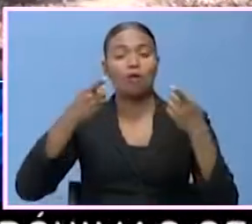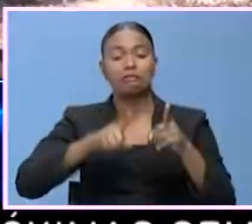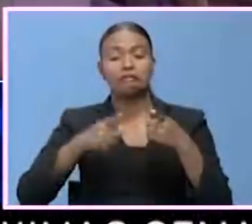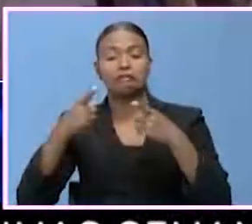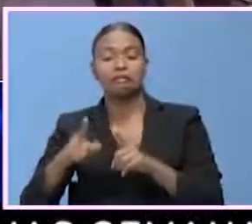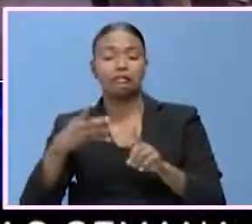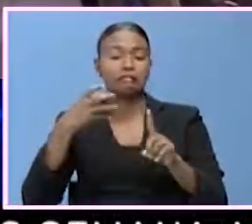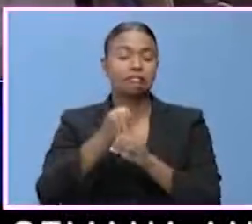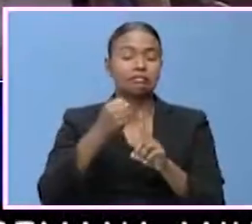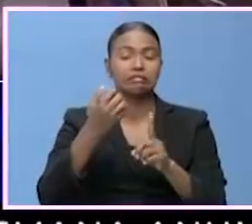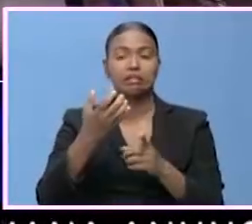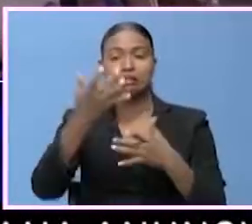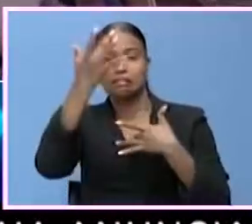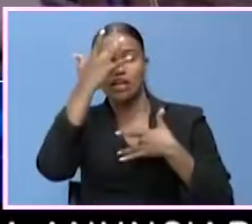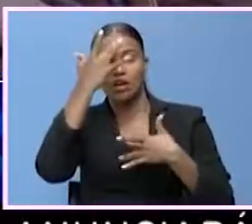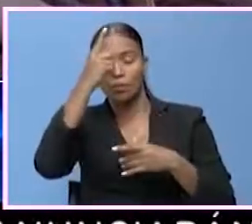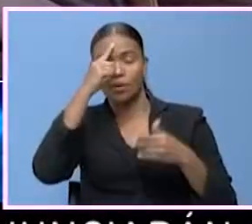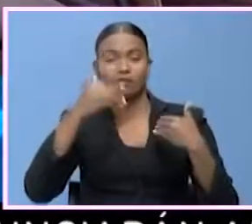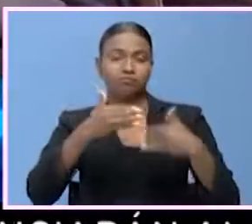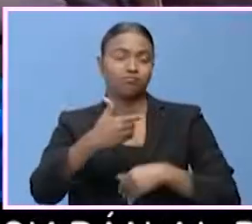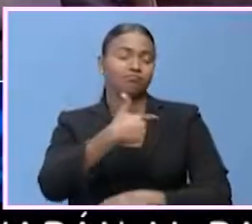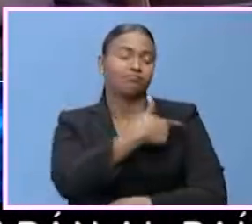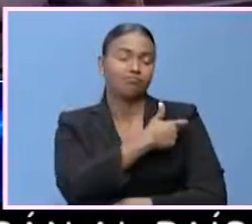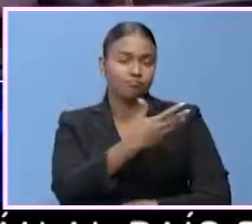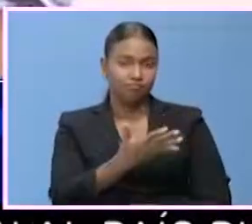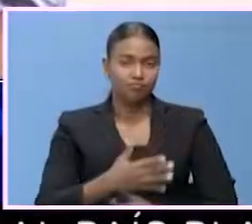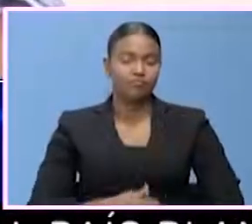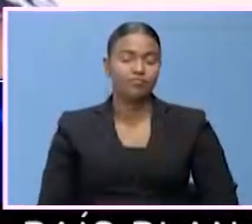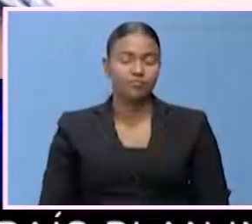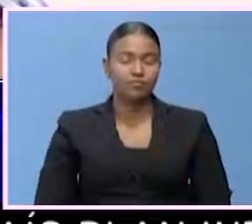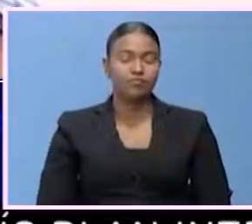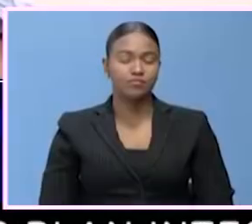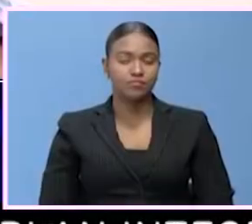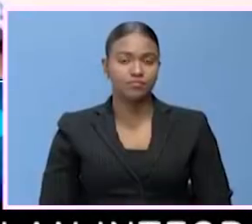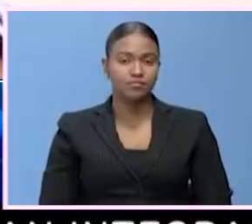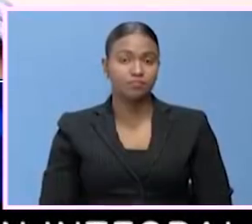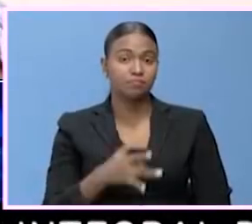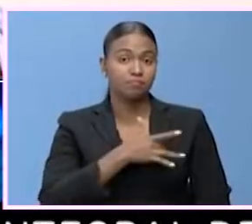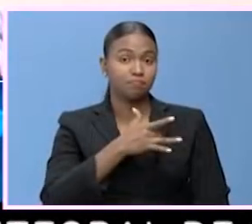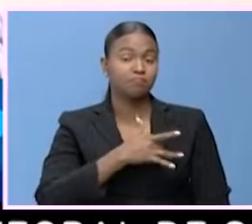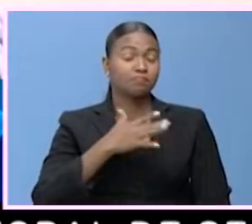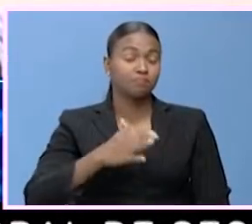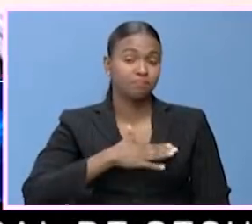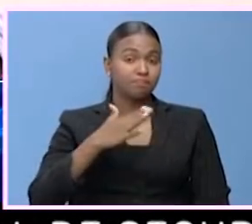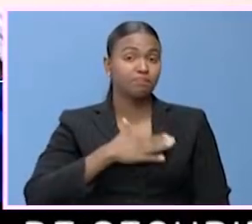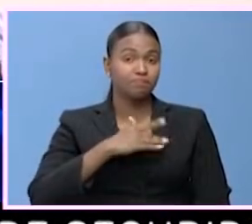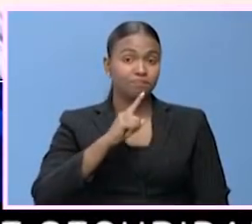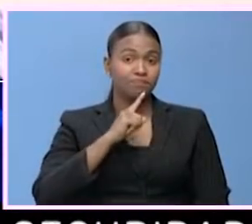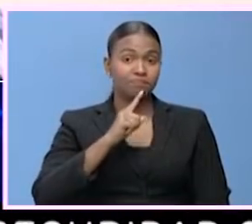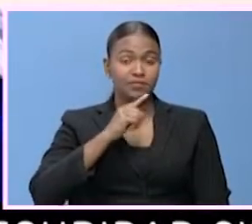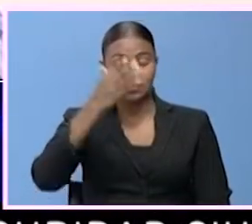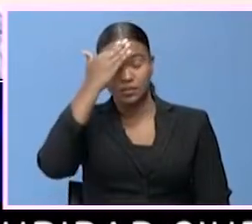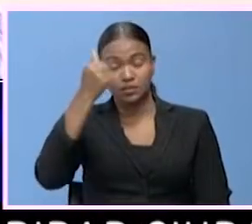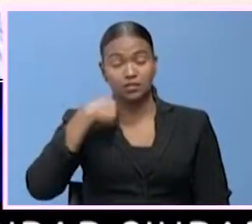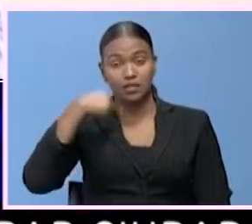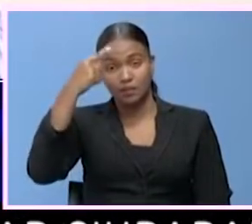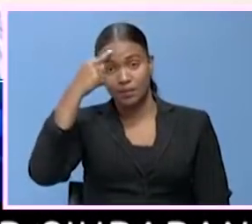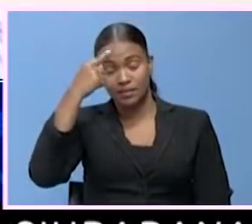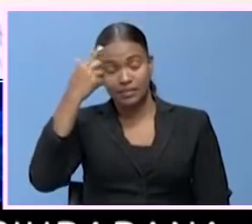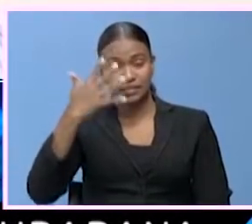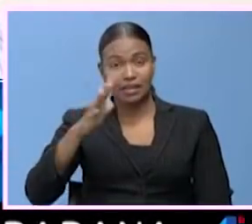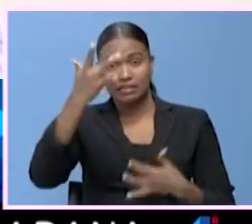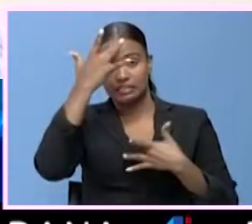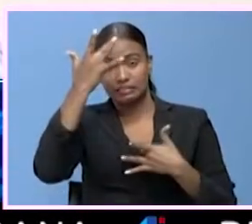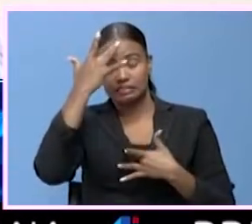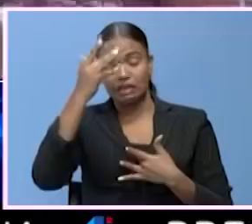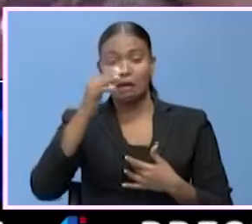salud para ser inoculados contra el mortal virus. Me siento contento porque pienso que ya el virus